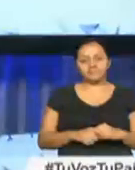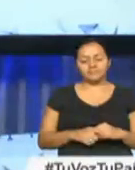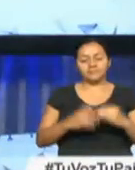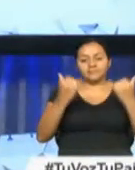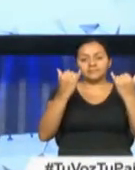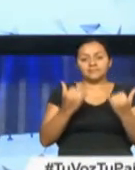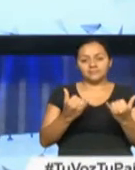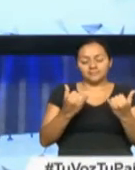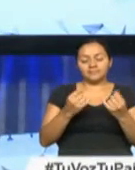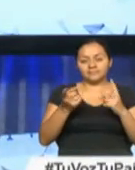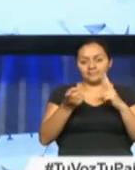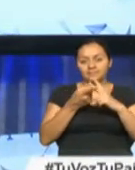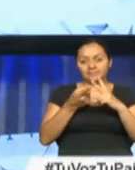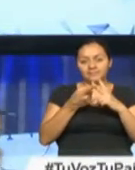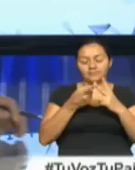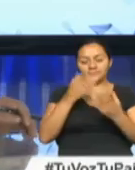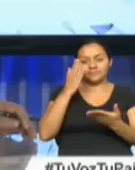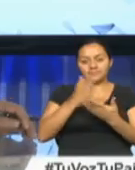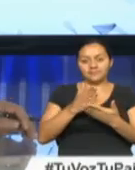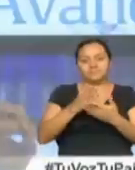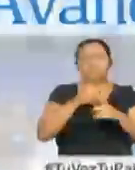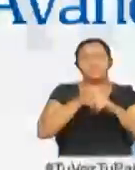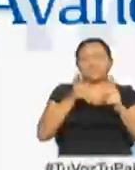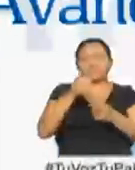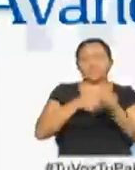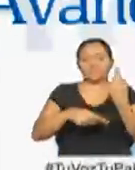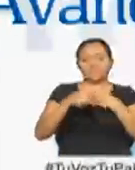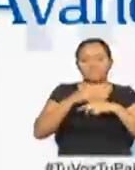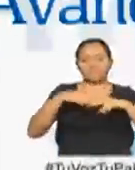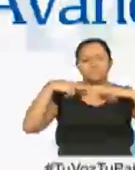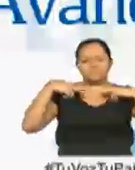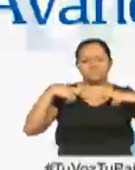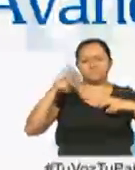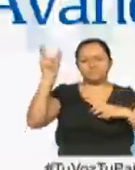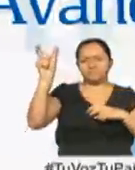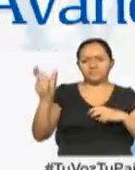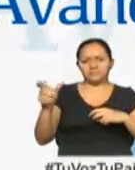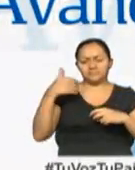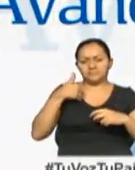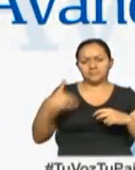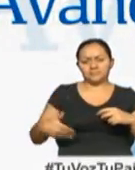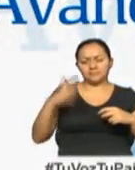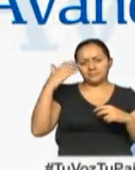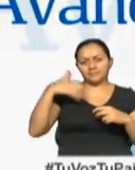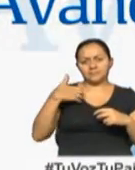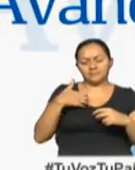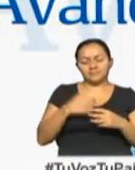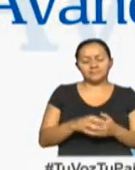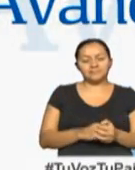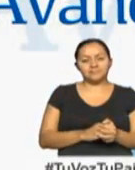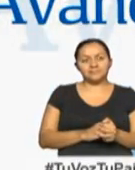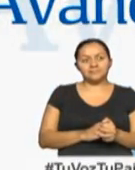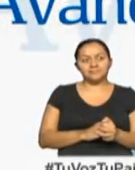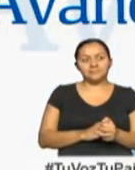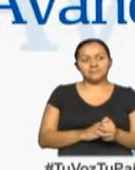Momento de hacer una nueva pausa, pero cuando regresemos, investigan al presidente argentino. Al volver, entérese por qué.